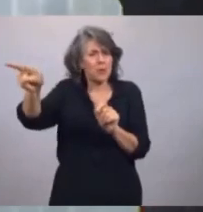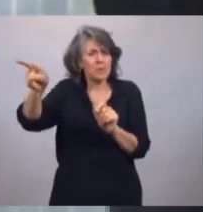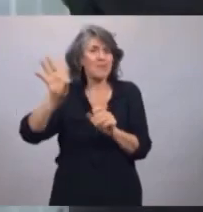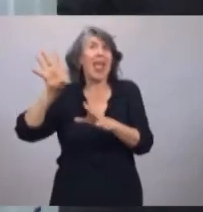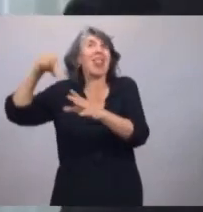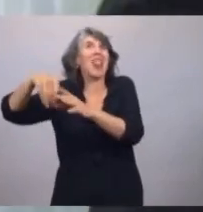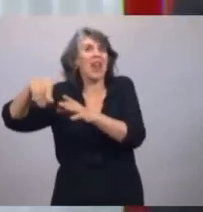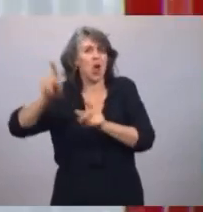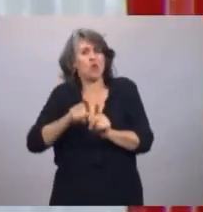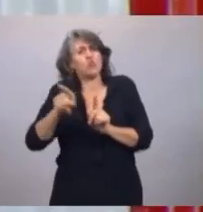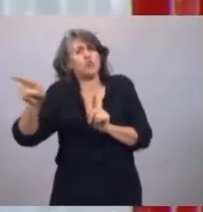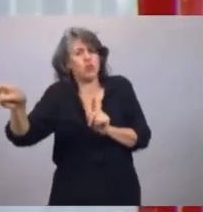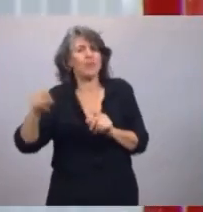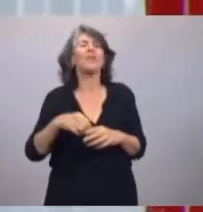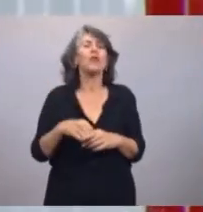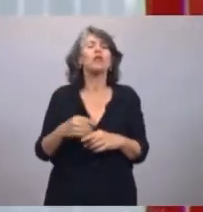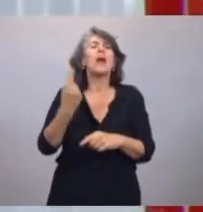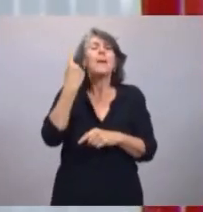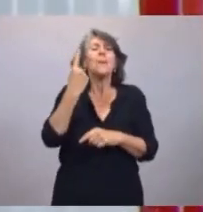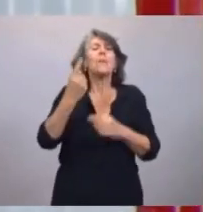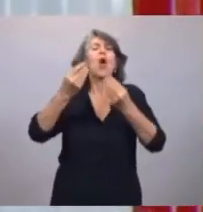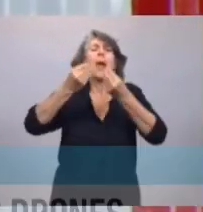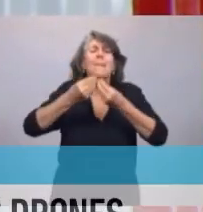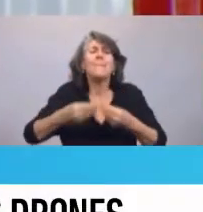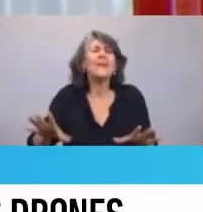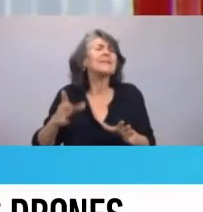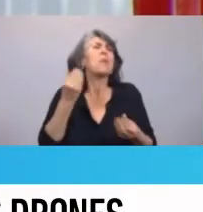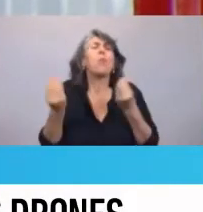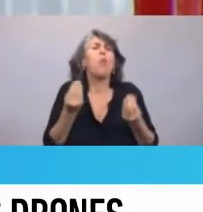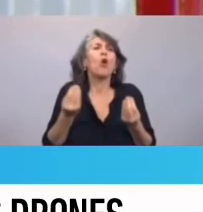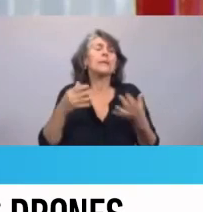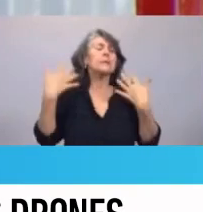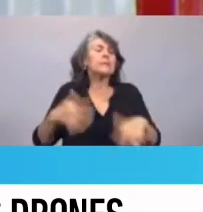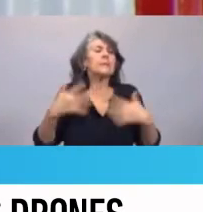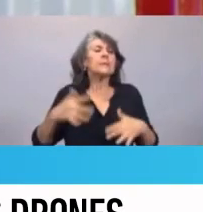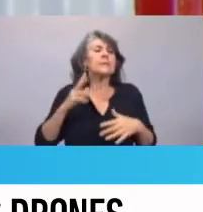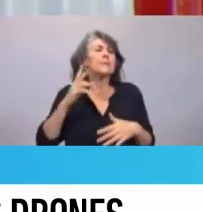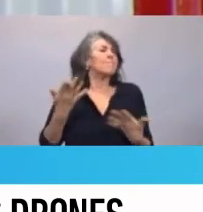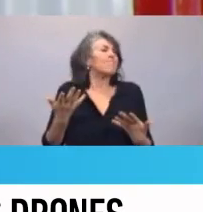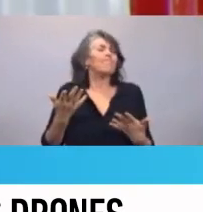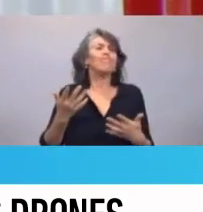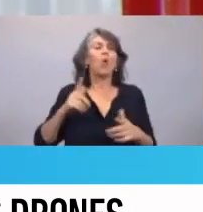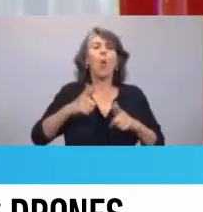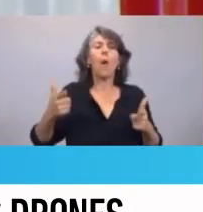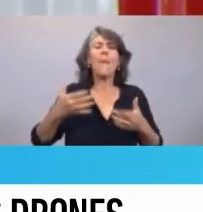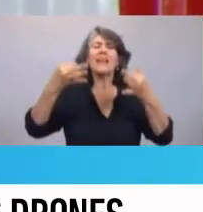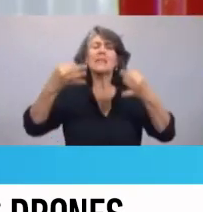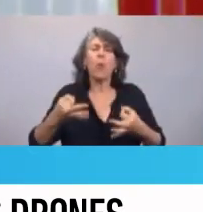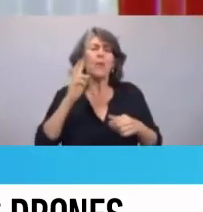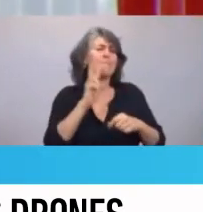para dar una respuesta a los problemas de inseguridad de la provincia había que desarrollar